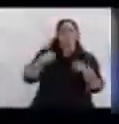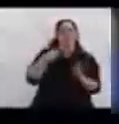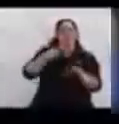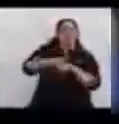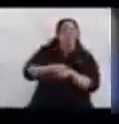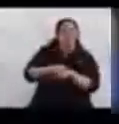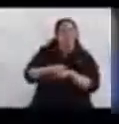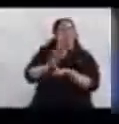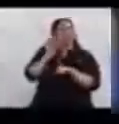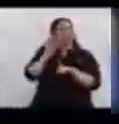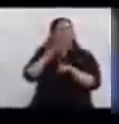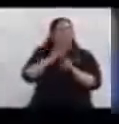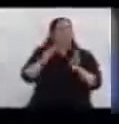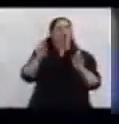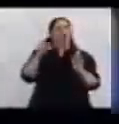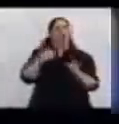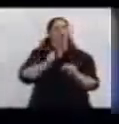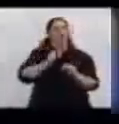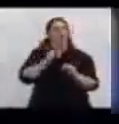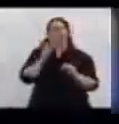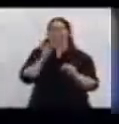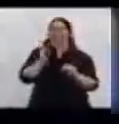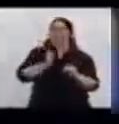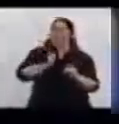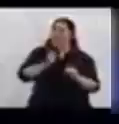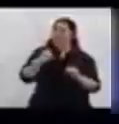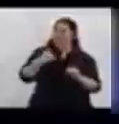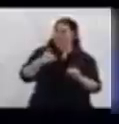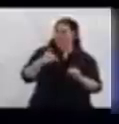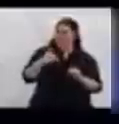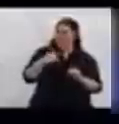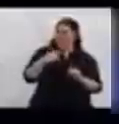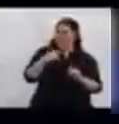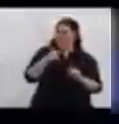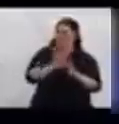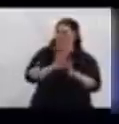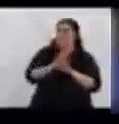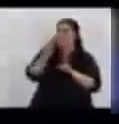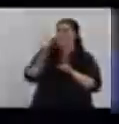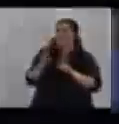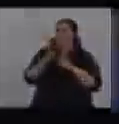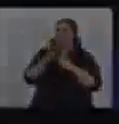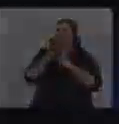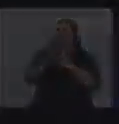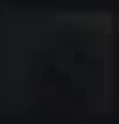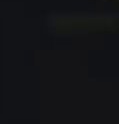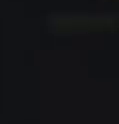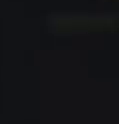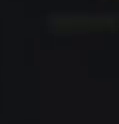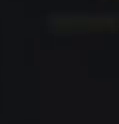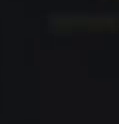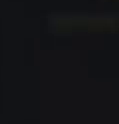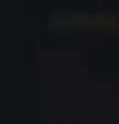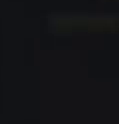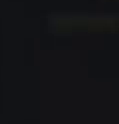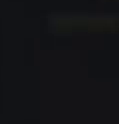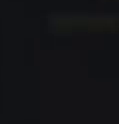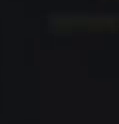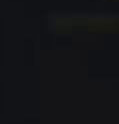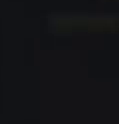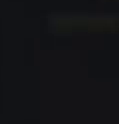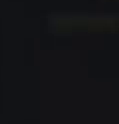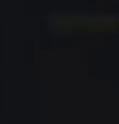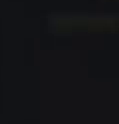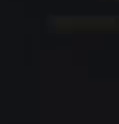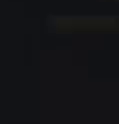Espero, presidente, que ningún soldado argentino termine en tierra venezolana. Muy bien, Fernández. Sí, un muy